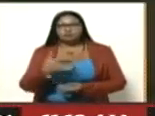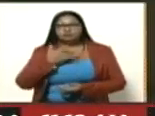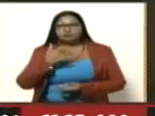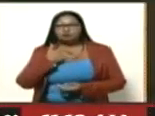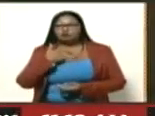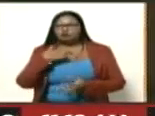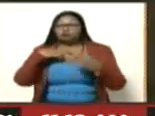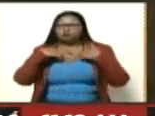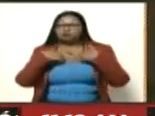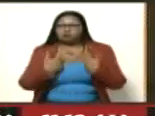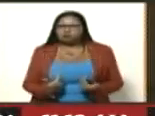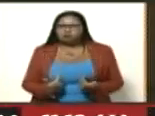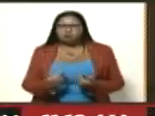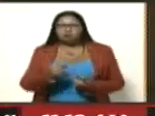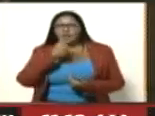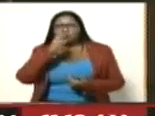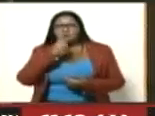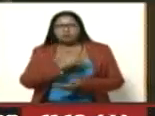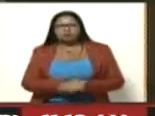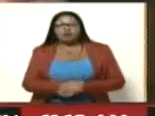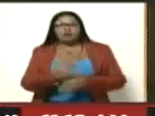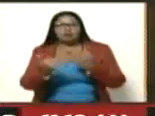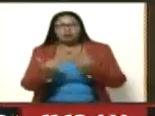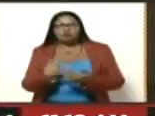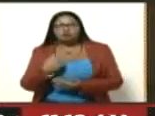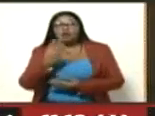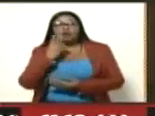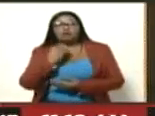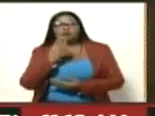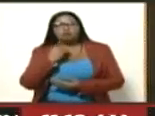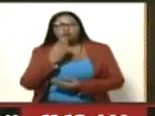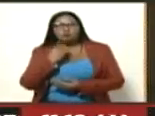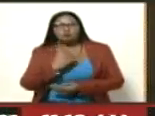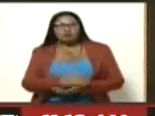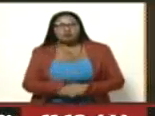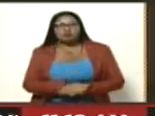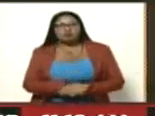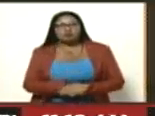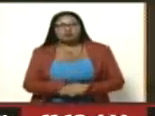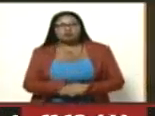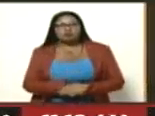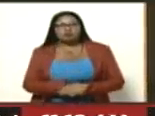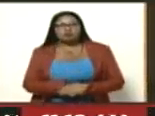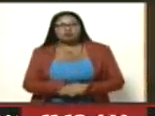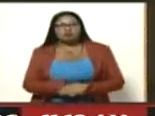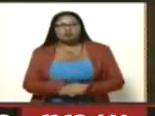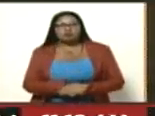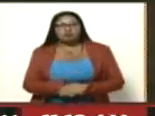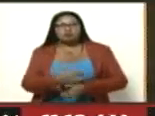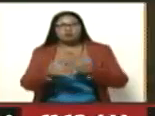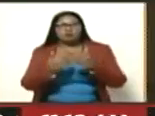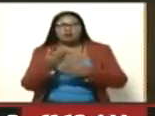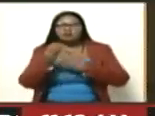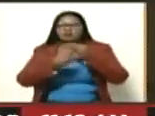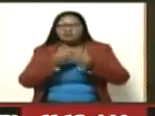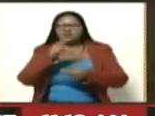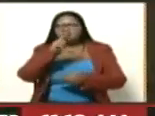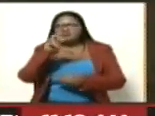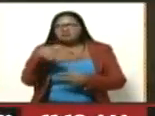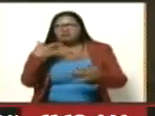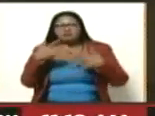agotado. Uno que está acostumbrado a hacer 20 actividades